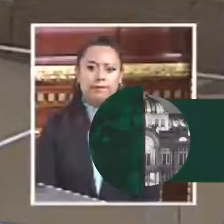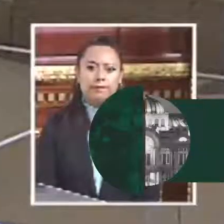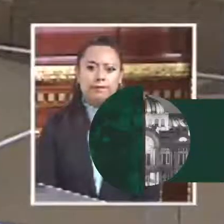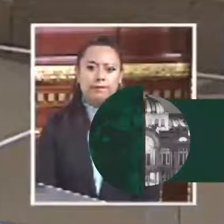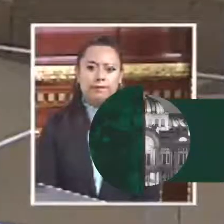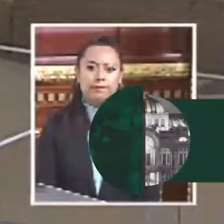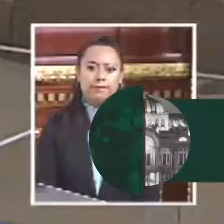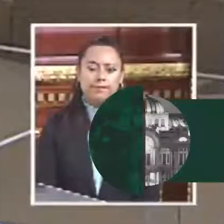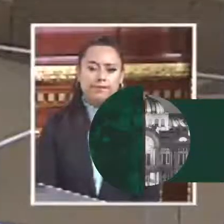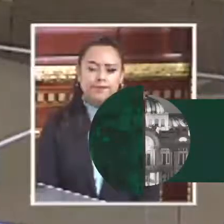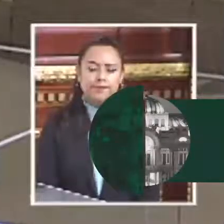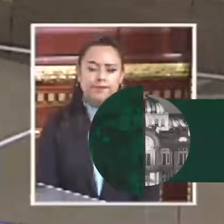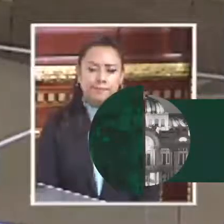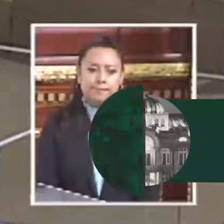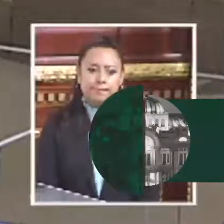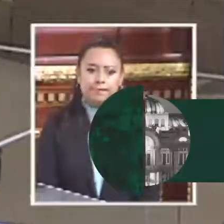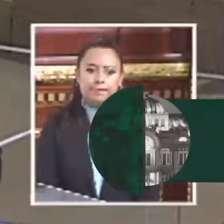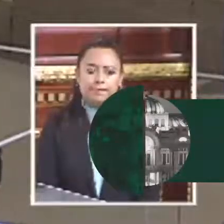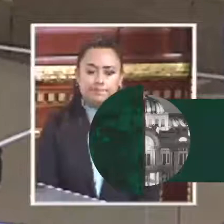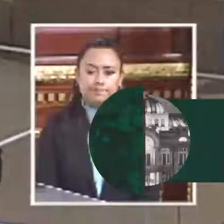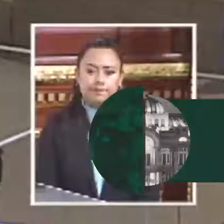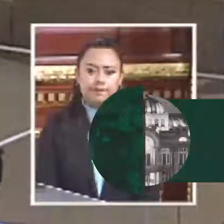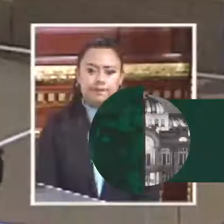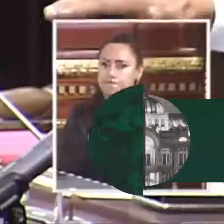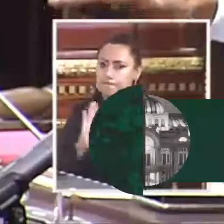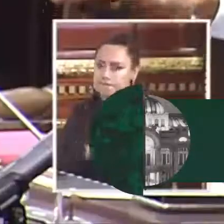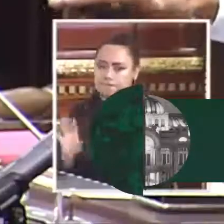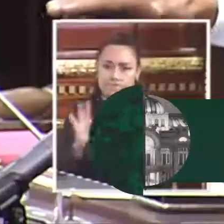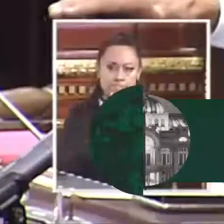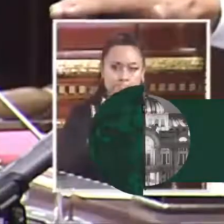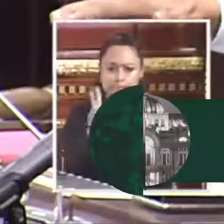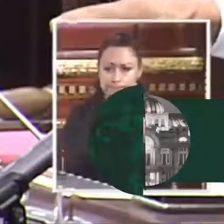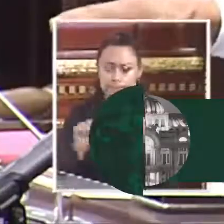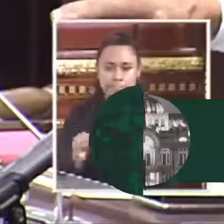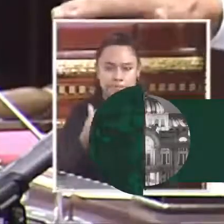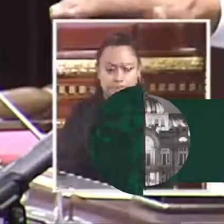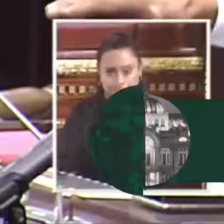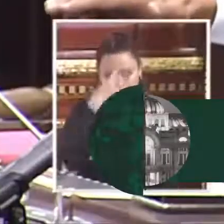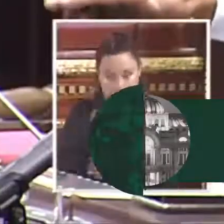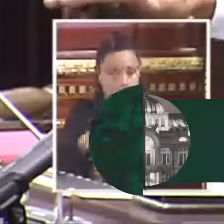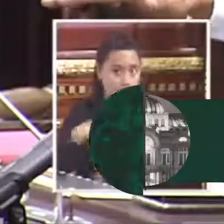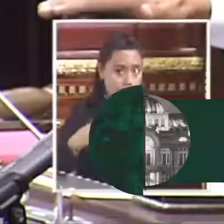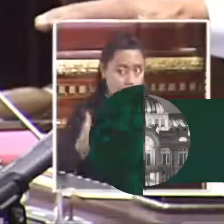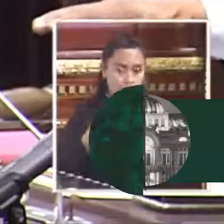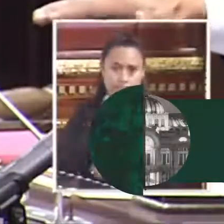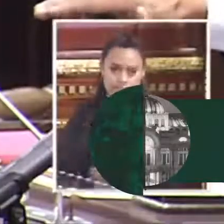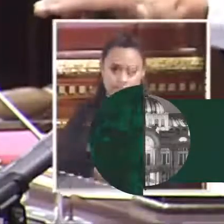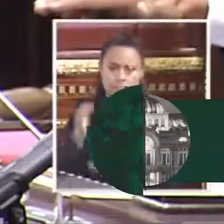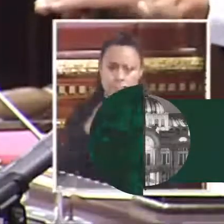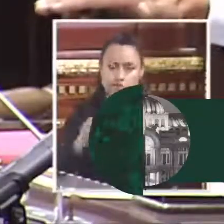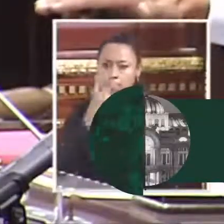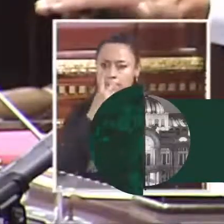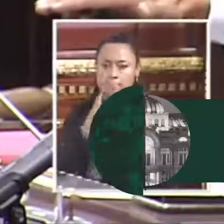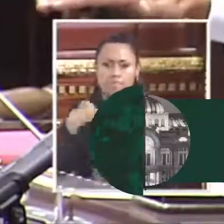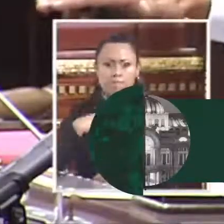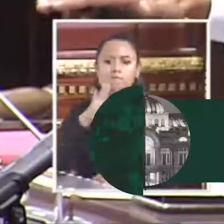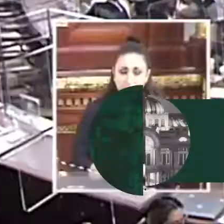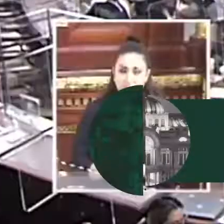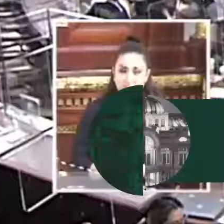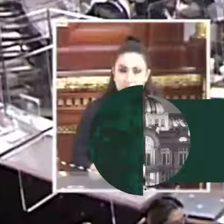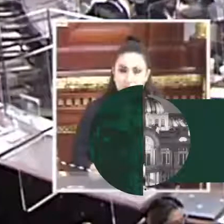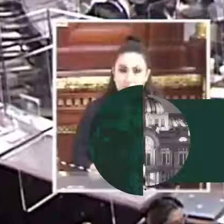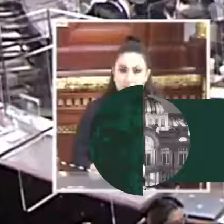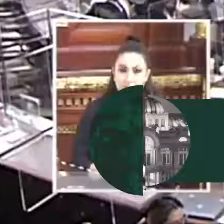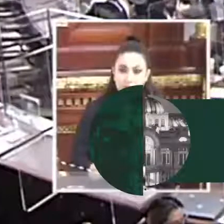al cargo propuesto por el Tribunal de Justicia Administrativa de la Ciudad de México y tiene una clara planificación y visión prospectiva de